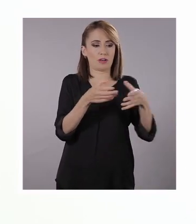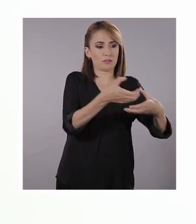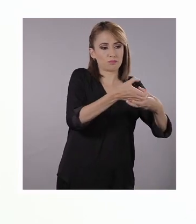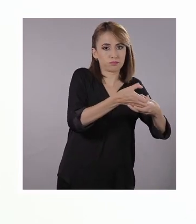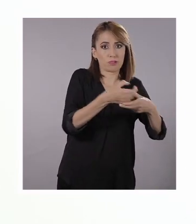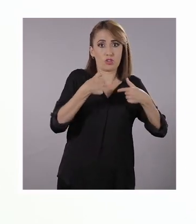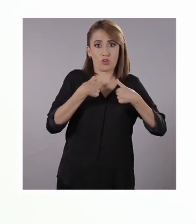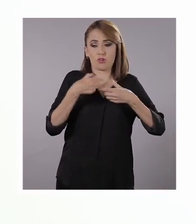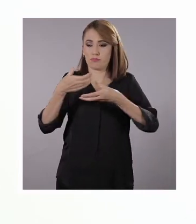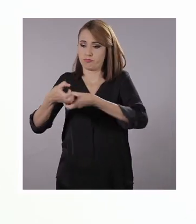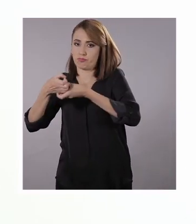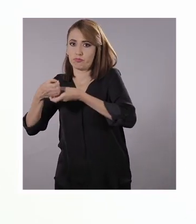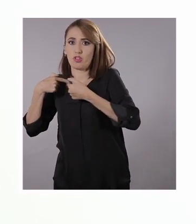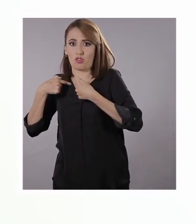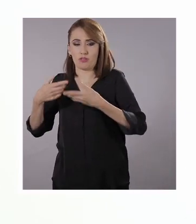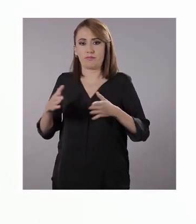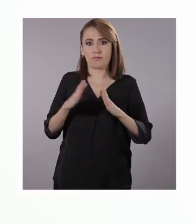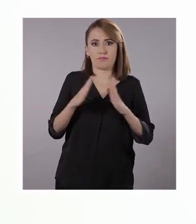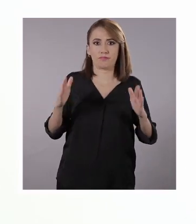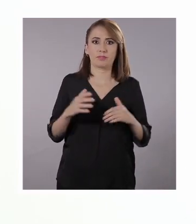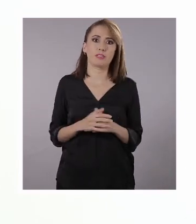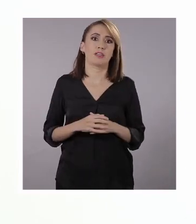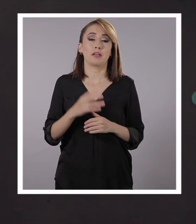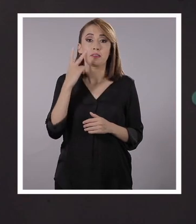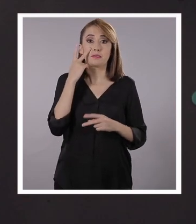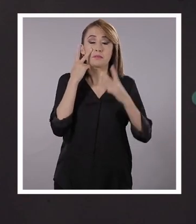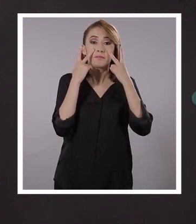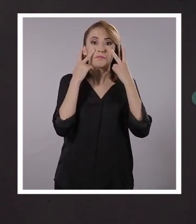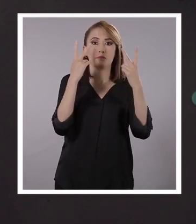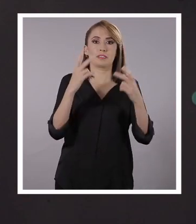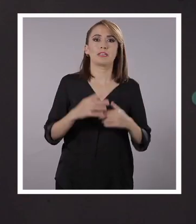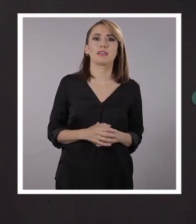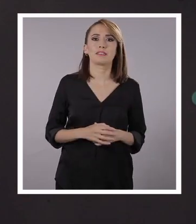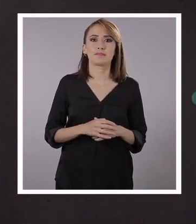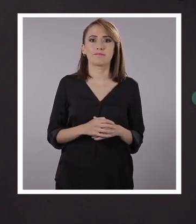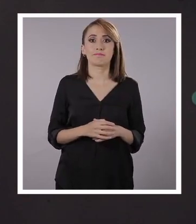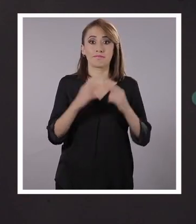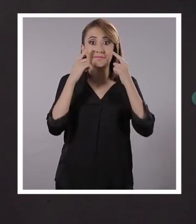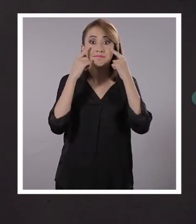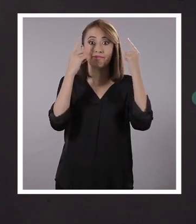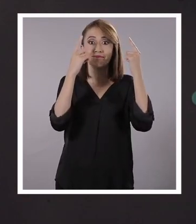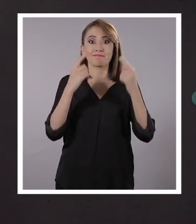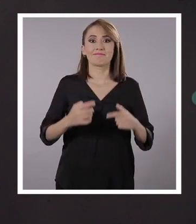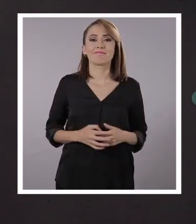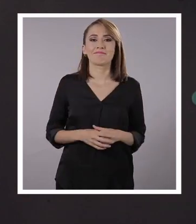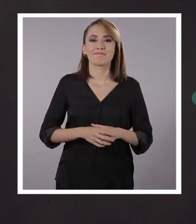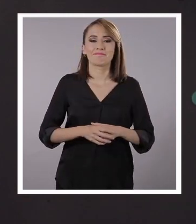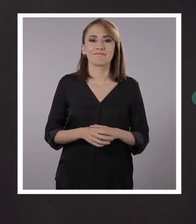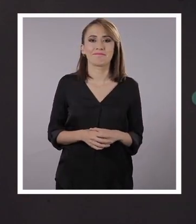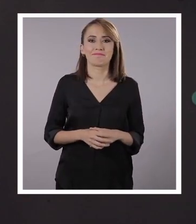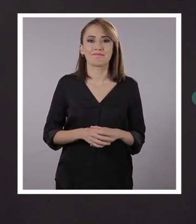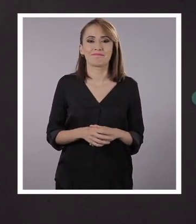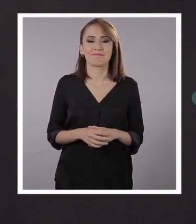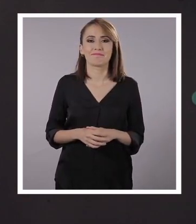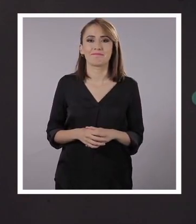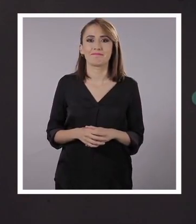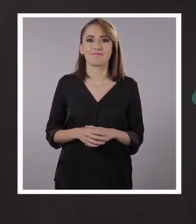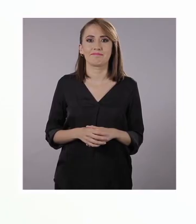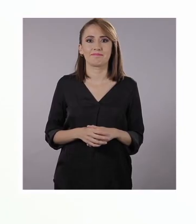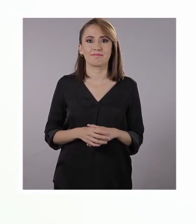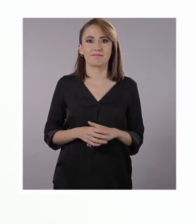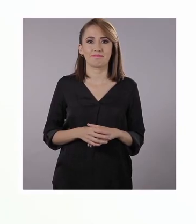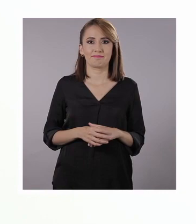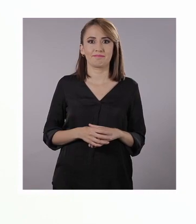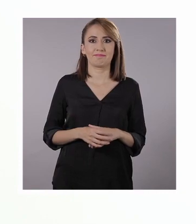entonces aquí van las operaciones o las sucesiones. Respuestas. Muy bien, yo tengo otra respuesta acá.